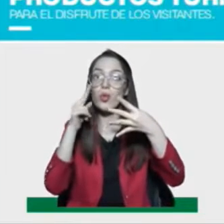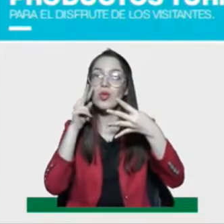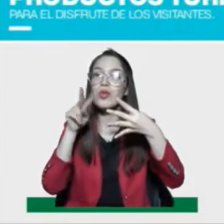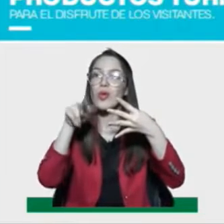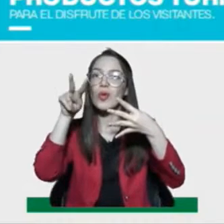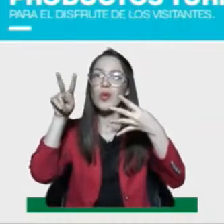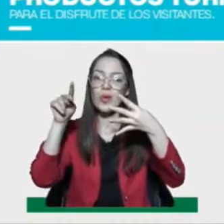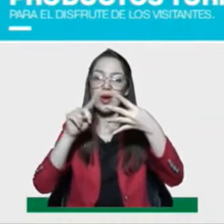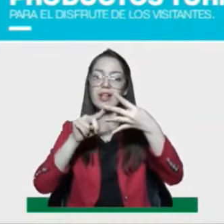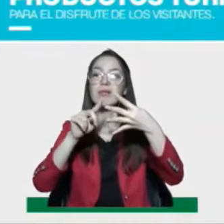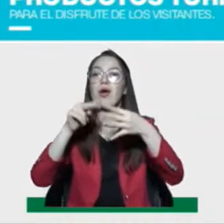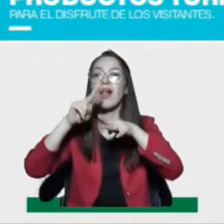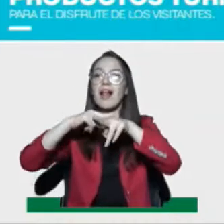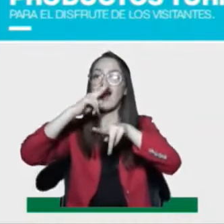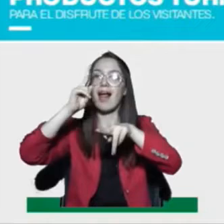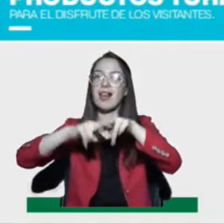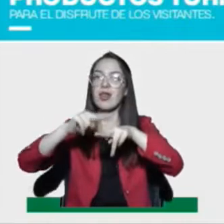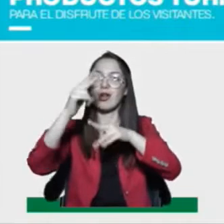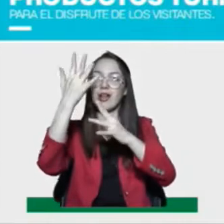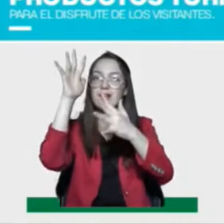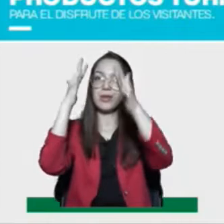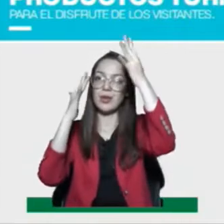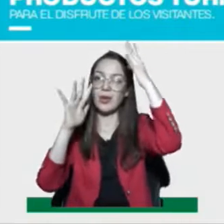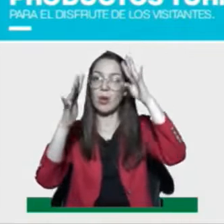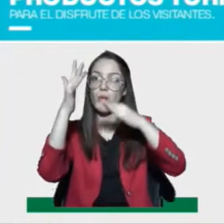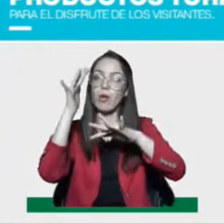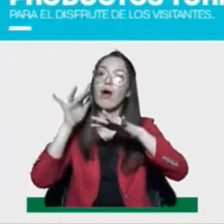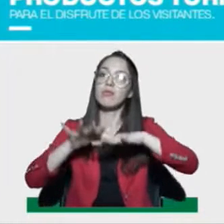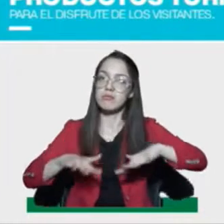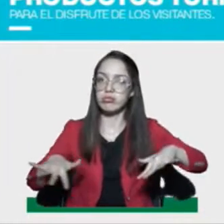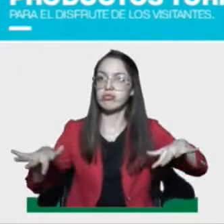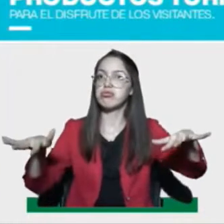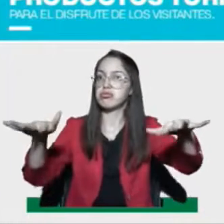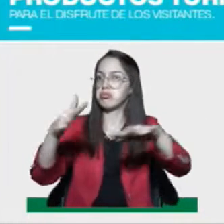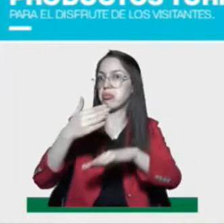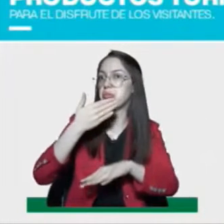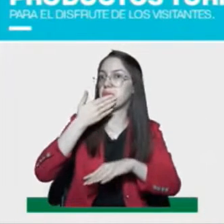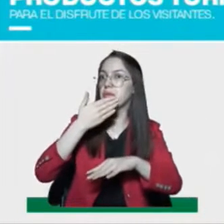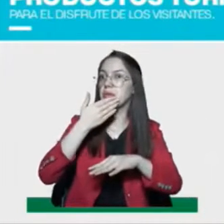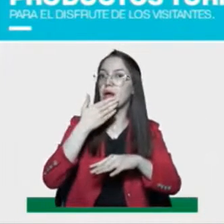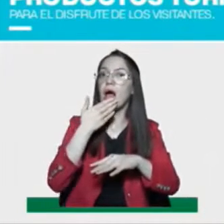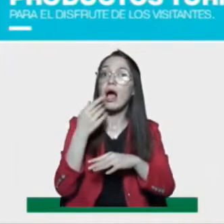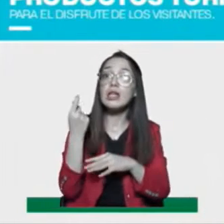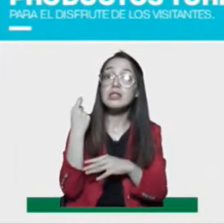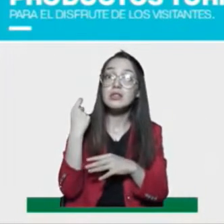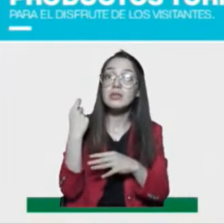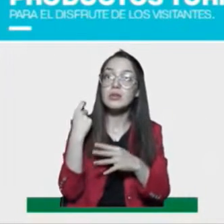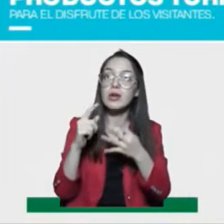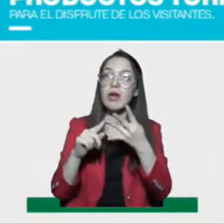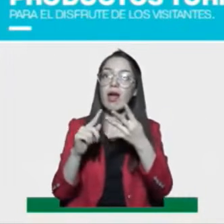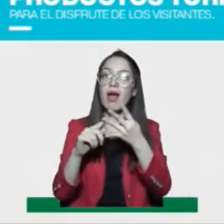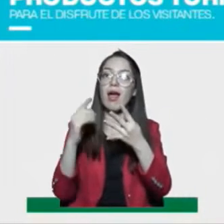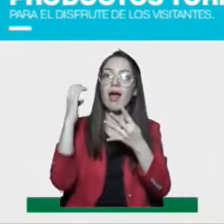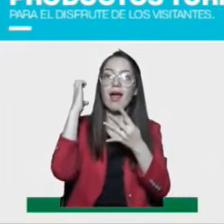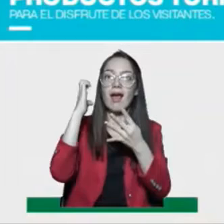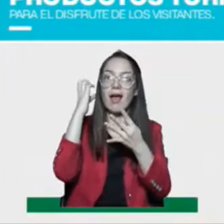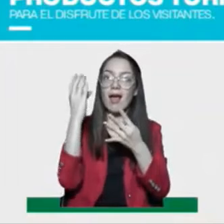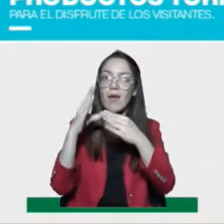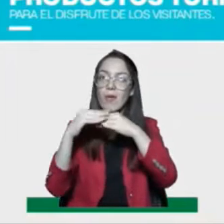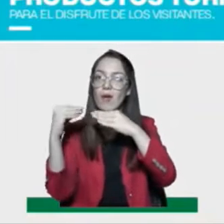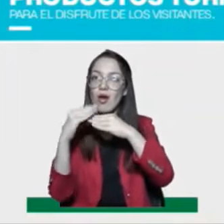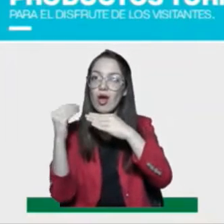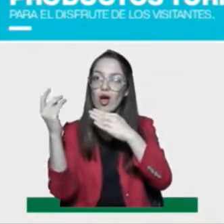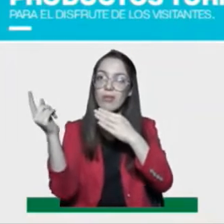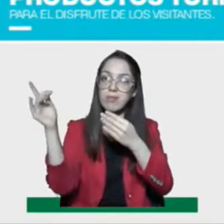en nuestros territorios. Un turismo muy especializado, creciente, que incluso factura en euros y en dólares, que es el turismo